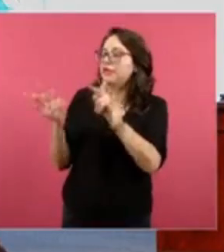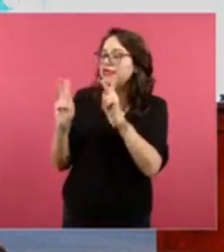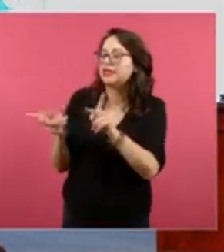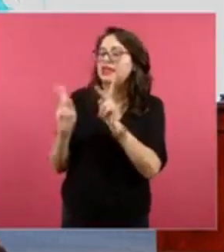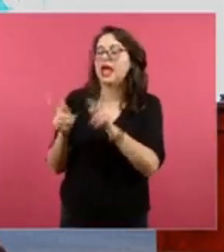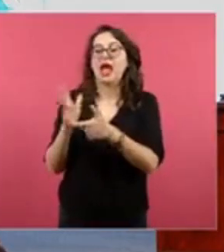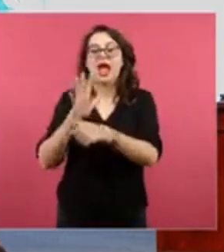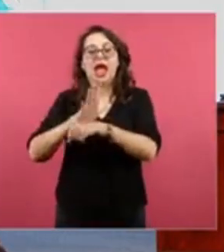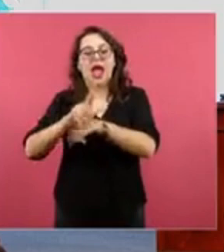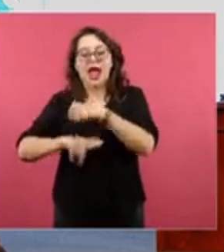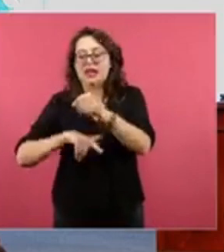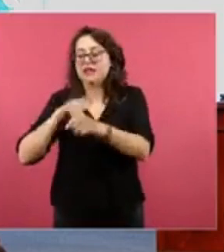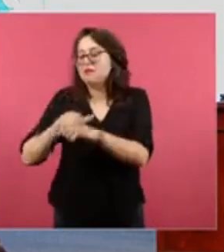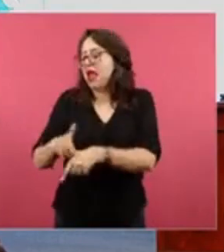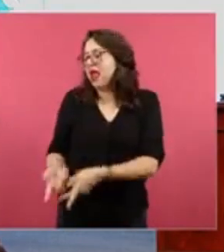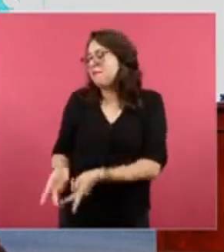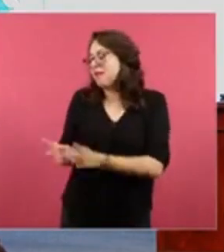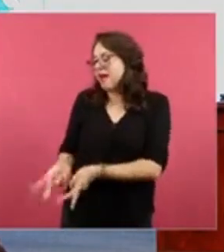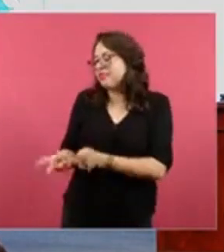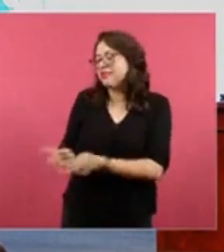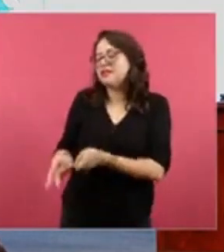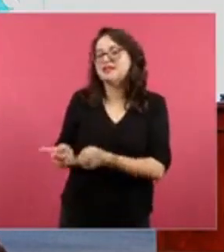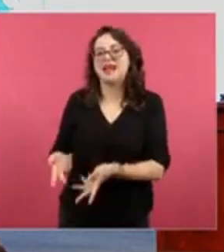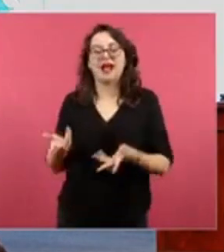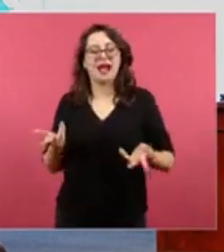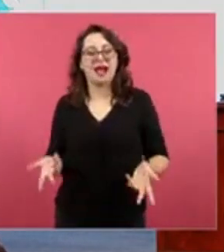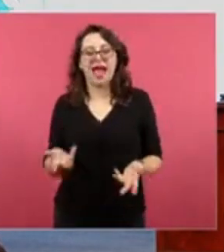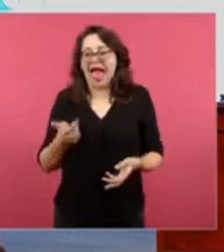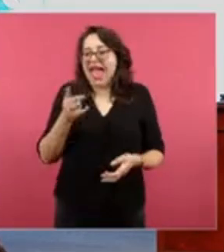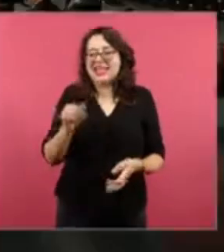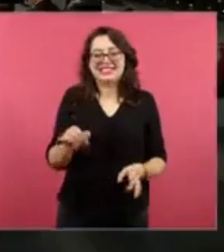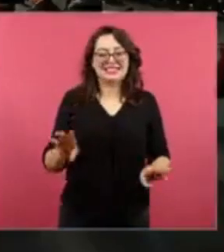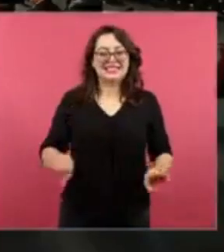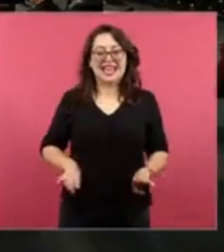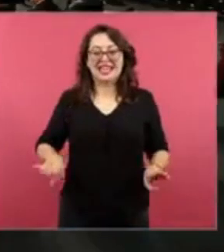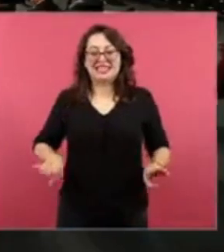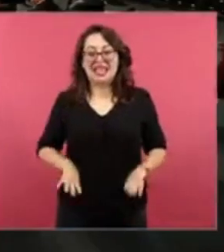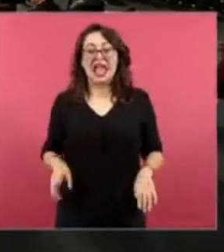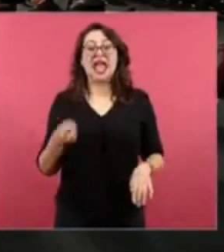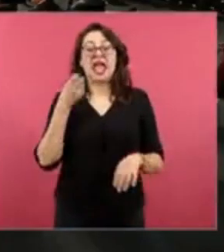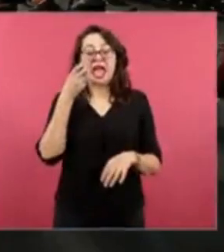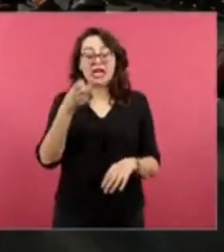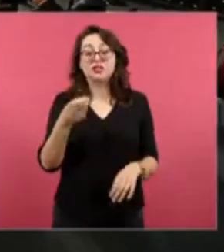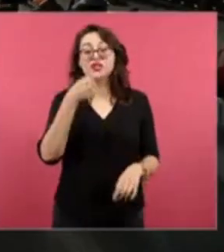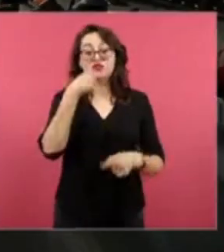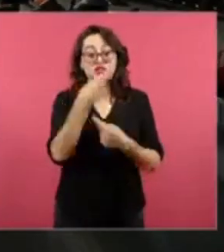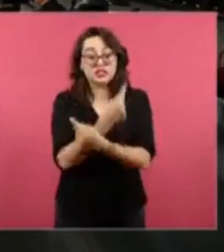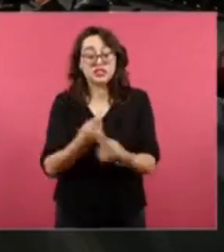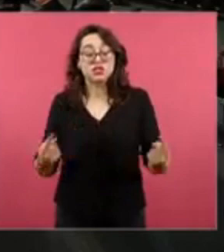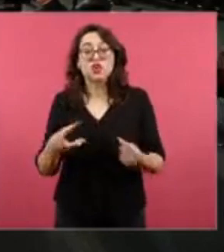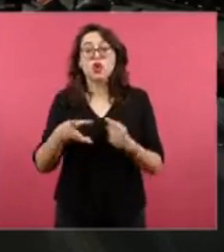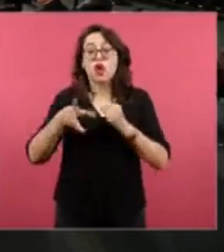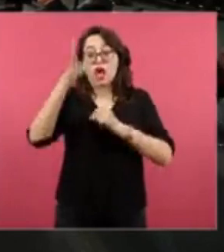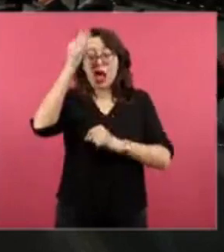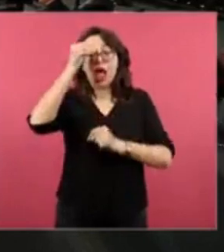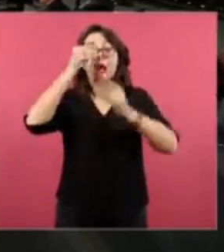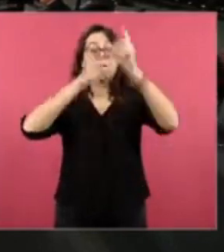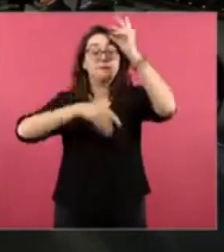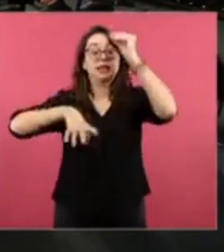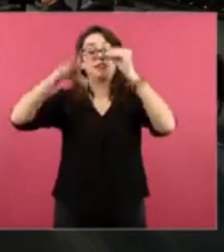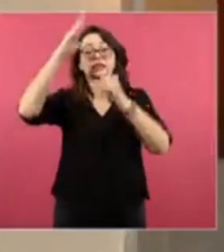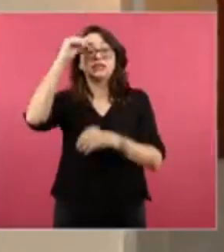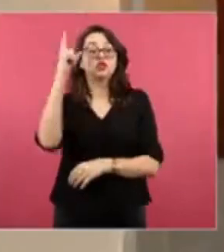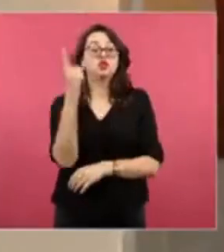¿no? Ahora andan con el perrito y andan hablando ahí los niños. Bueno, esa es parte de esa movilización de los aprendizajes. Los niños